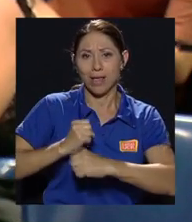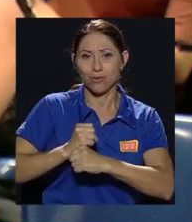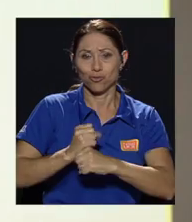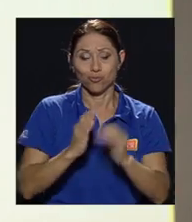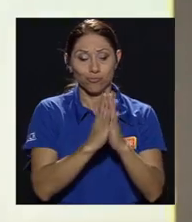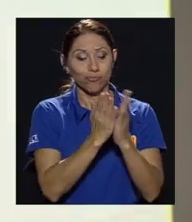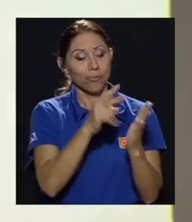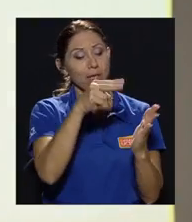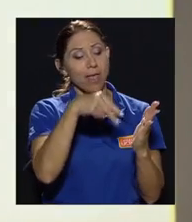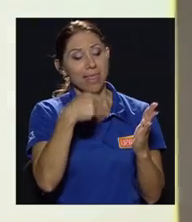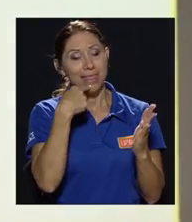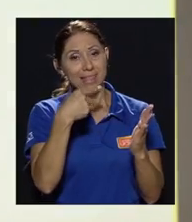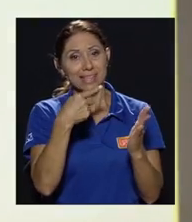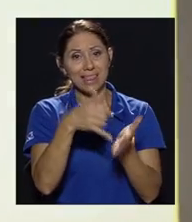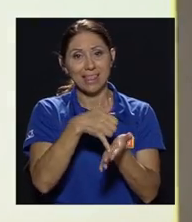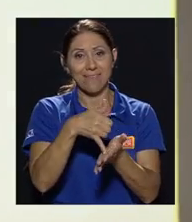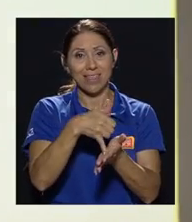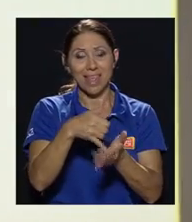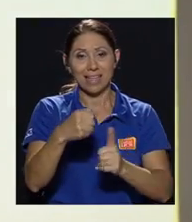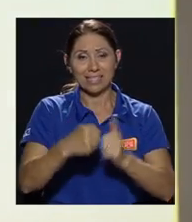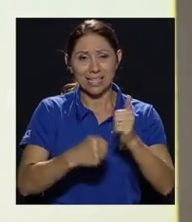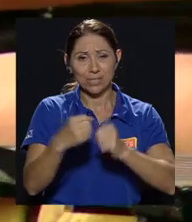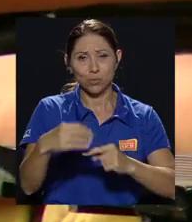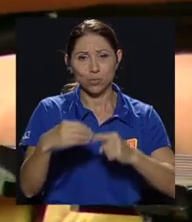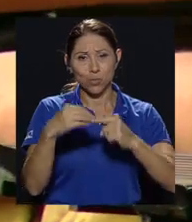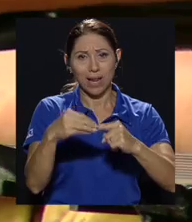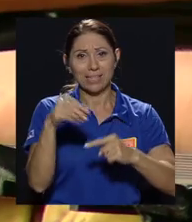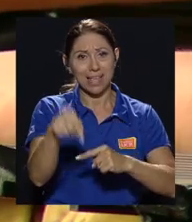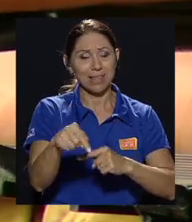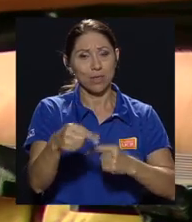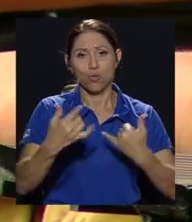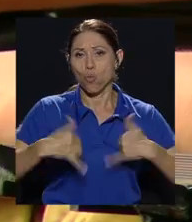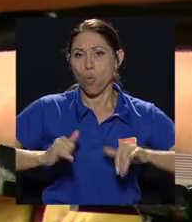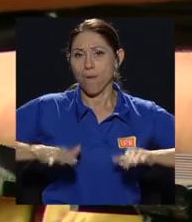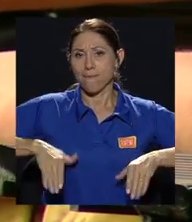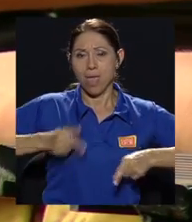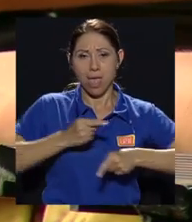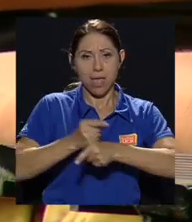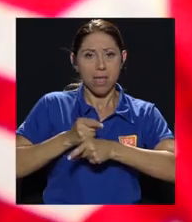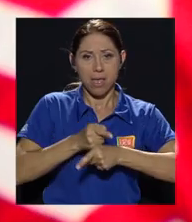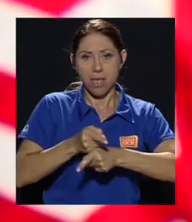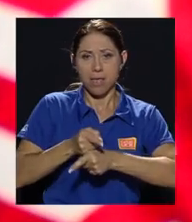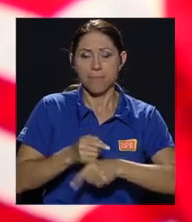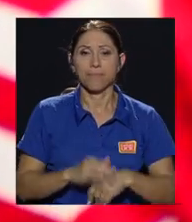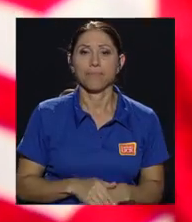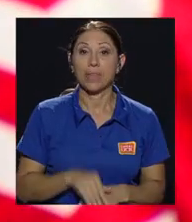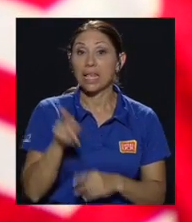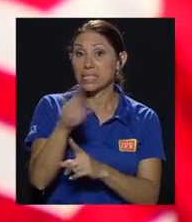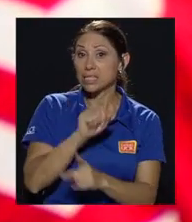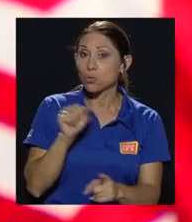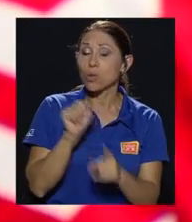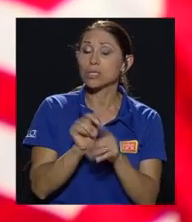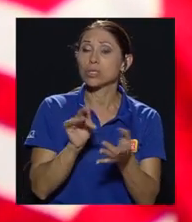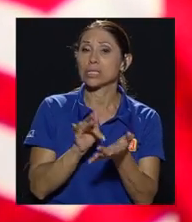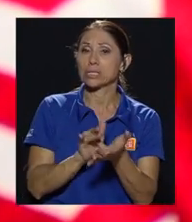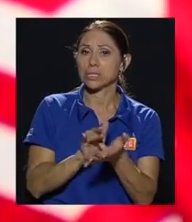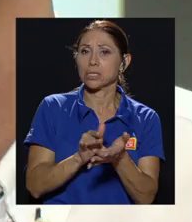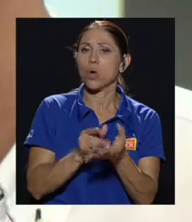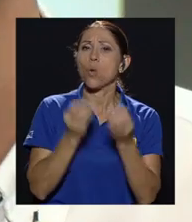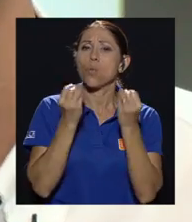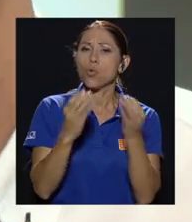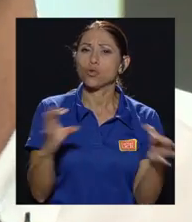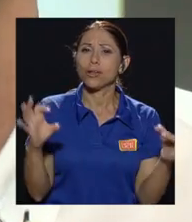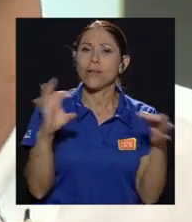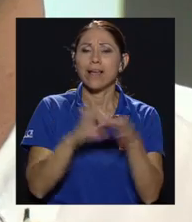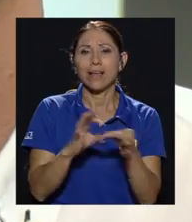las debilidades estructurales en este ámbito no han sido corregidas. Esa situación es gravísima y tiene mucho que ver con las